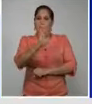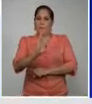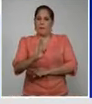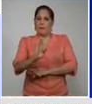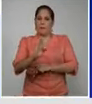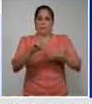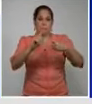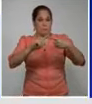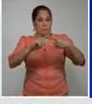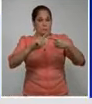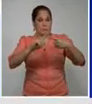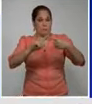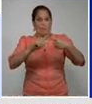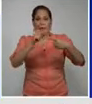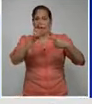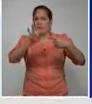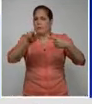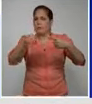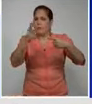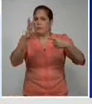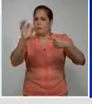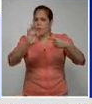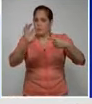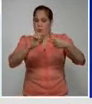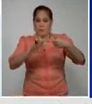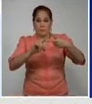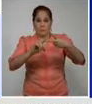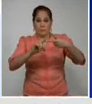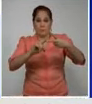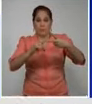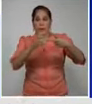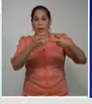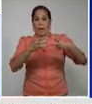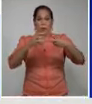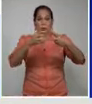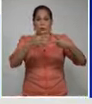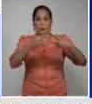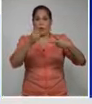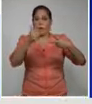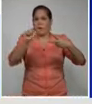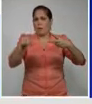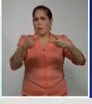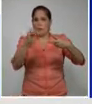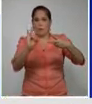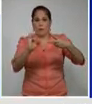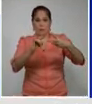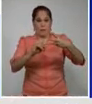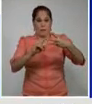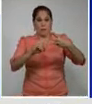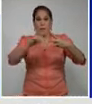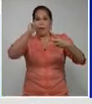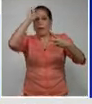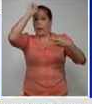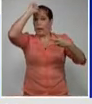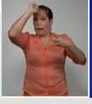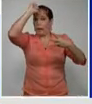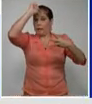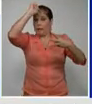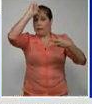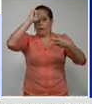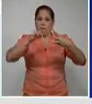la cabeza con el 14,3%, Estados Unidos con el 10,7% y la India en tercer